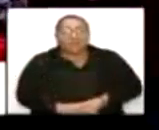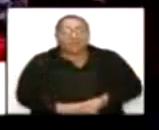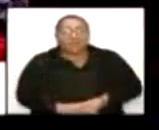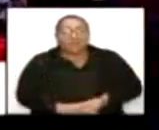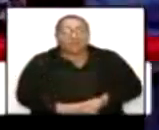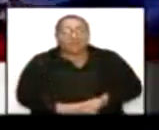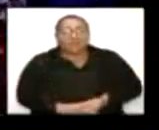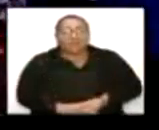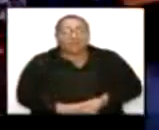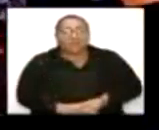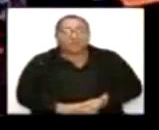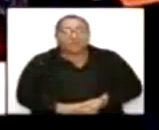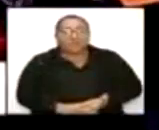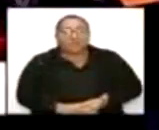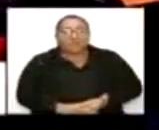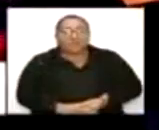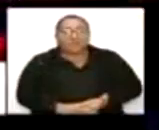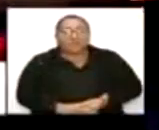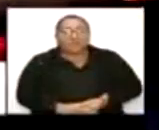¿Tiene derechos humanos?